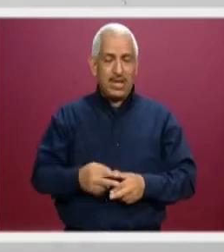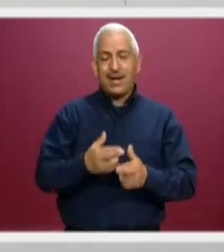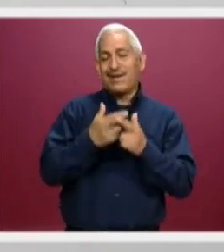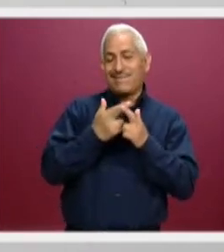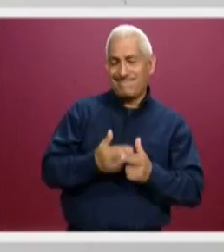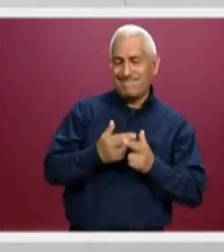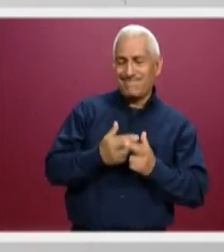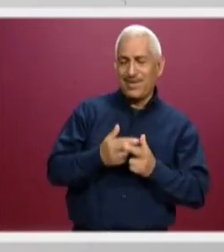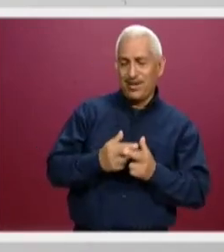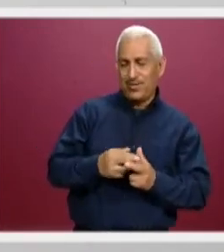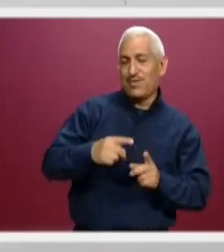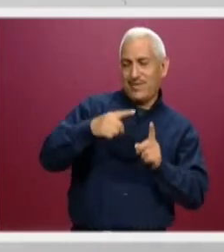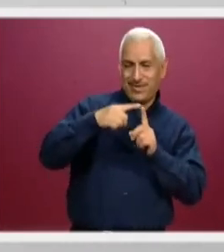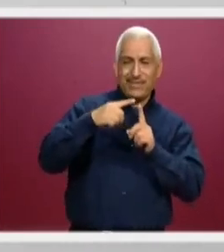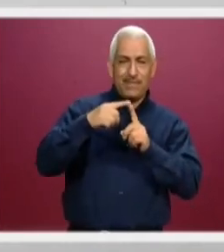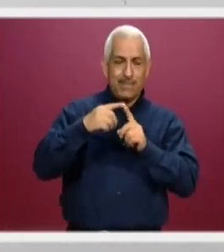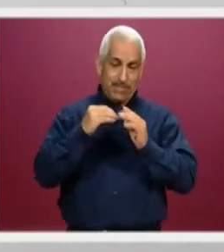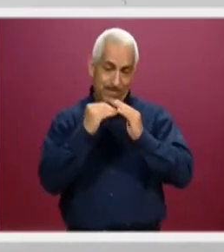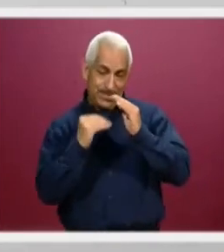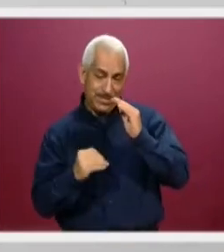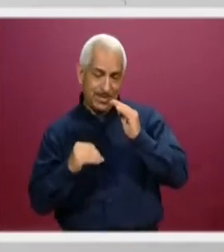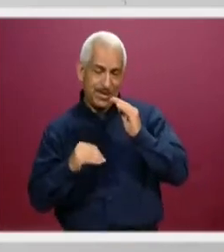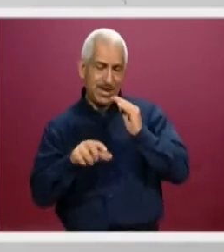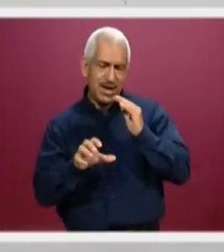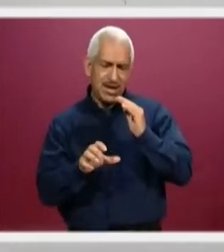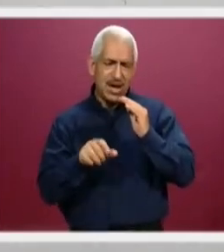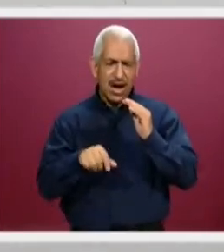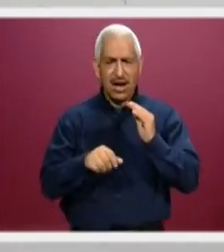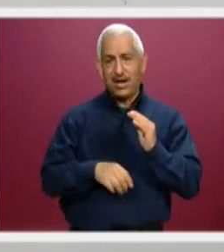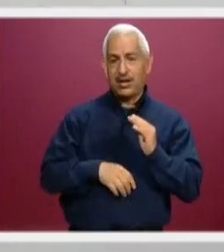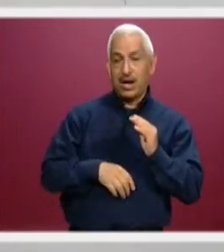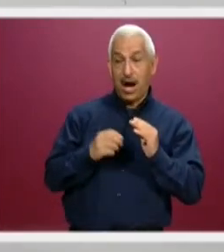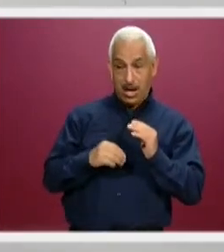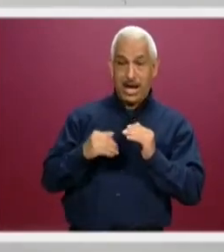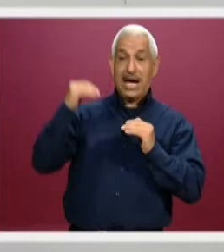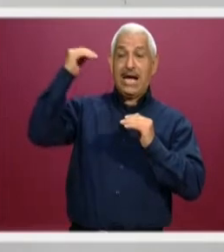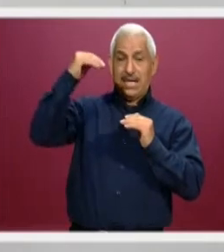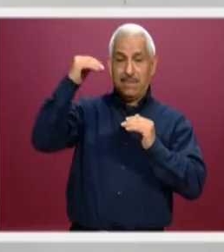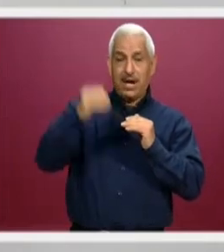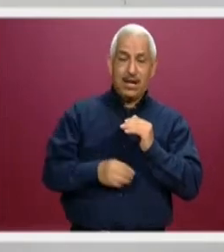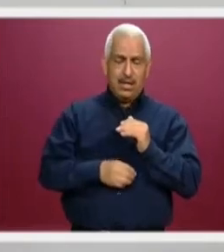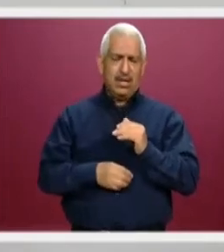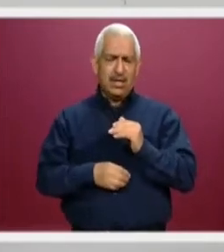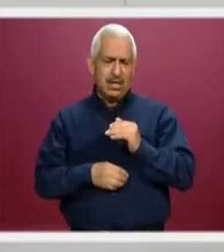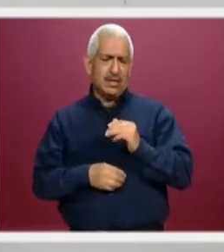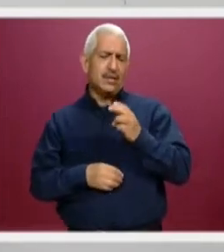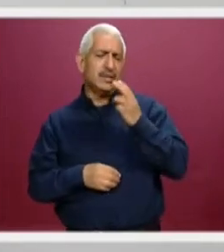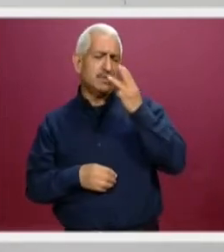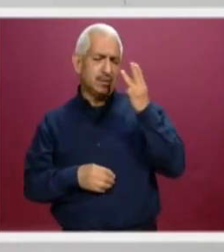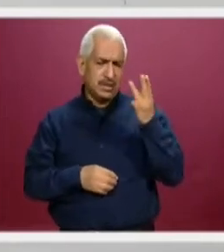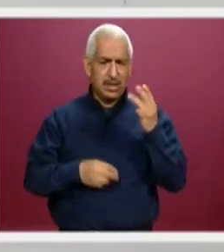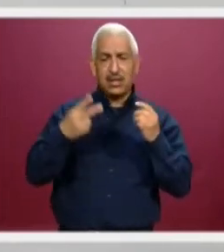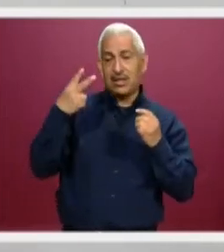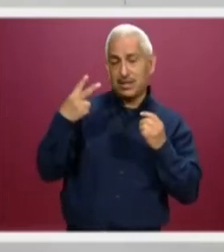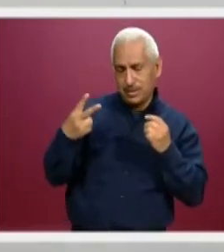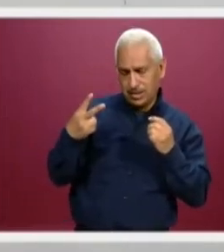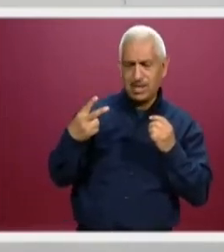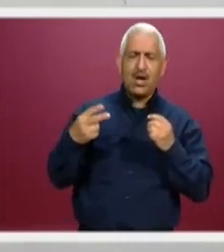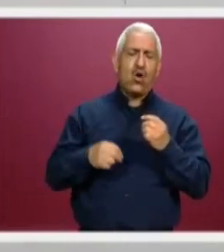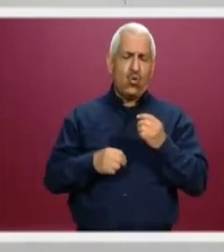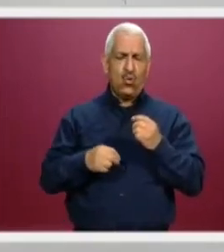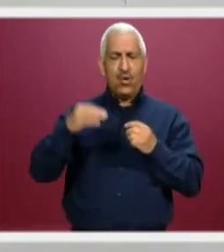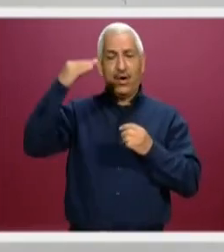división teniendo como cociente 3 el dibise el divide en 206 el divisor siendo 3